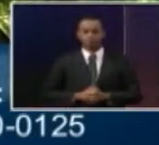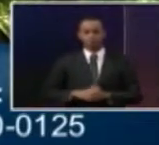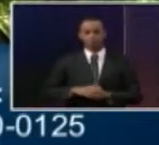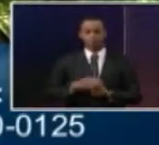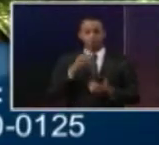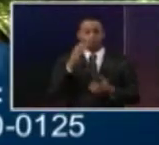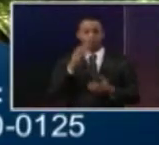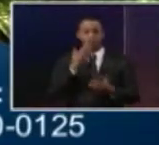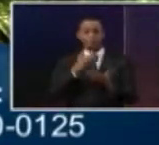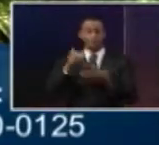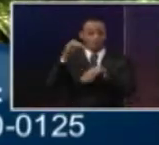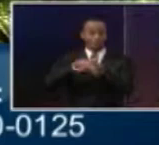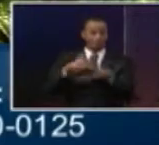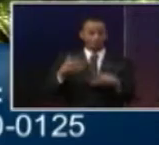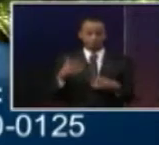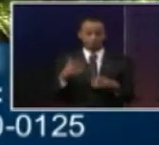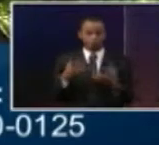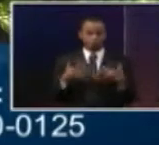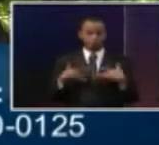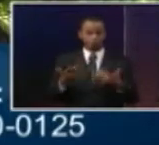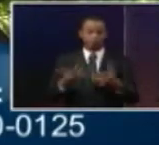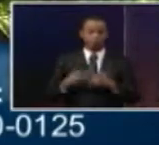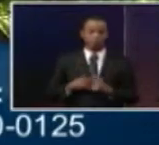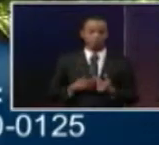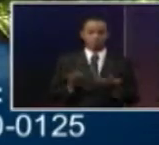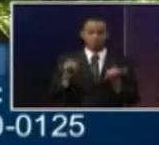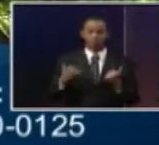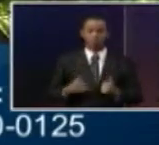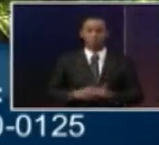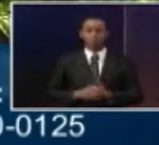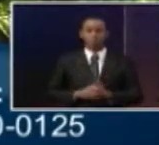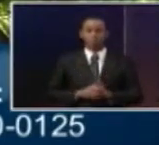Sí, buenas noches. Adelante, ¿con quién hablamos?